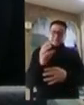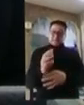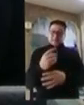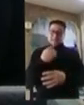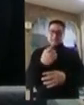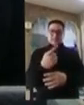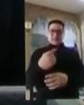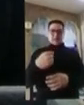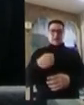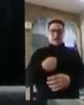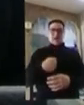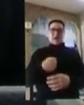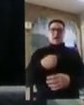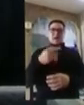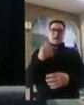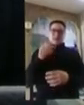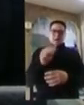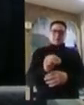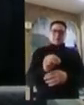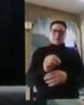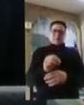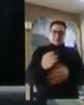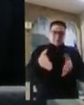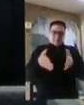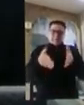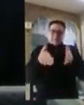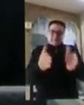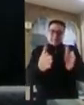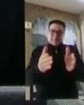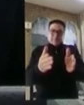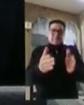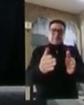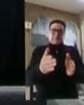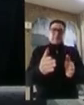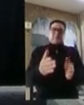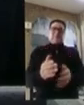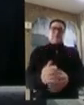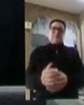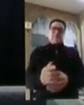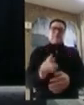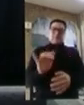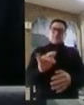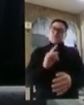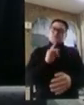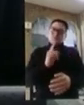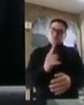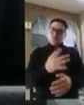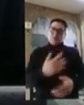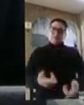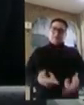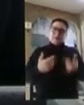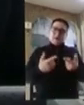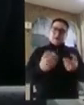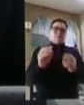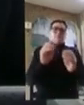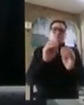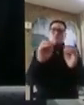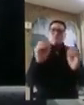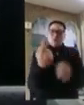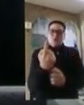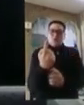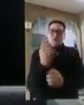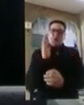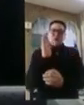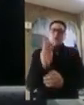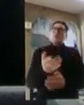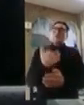y la vida, y nadie viene al Padre si no es por mí. Entonces, si usted ve, el